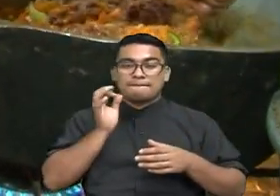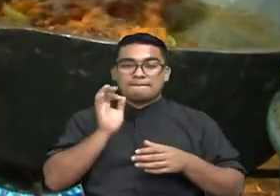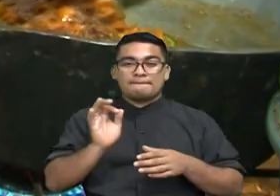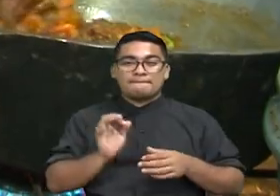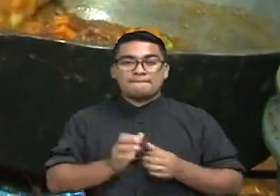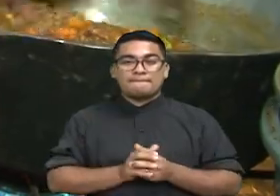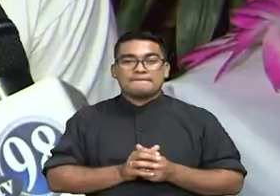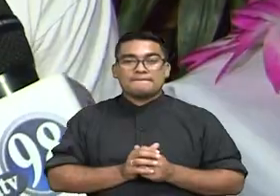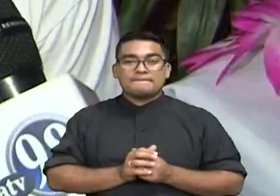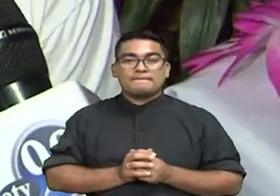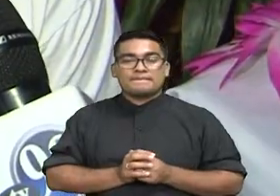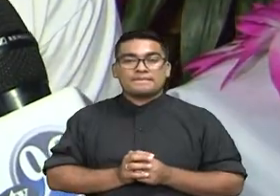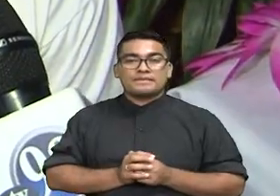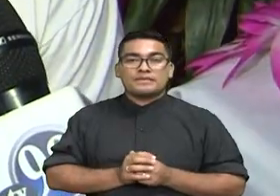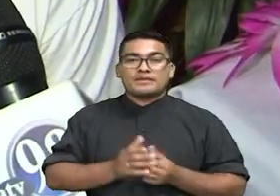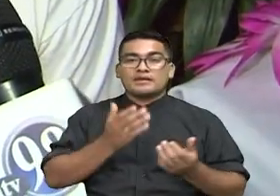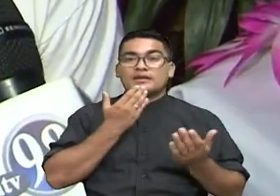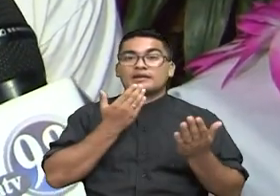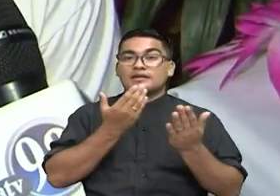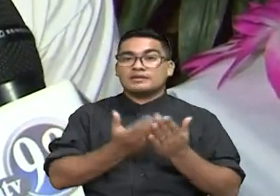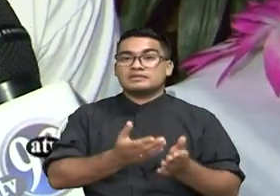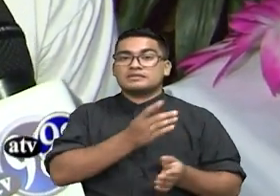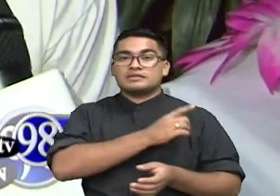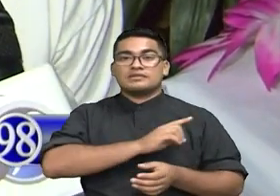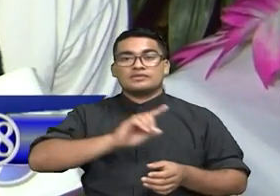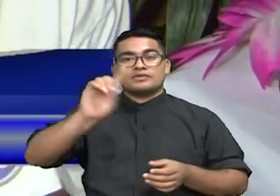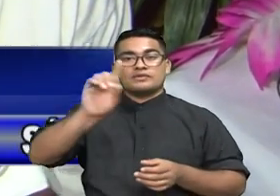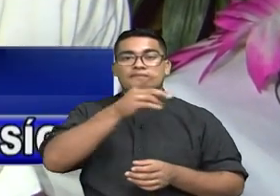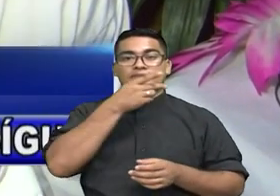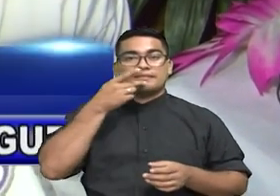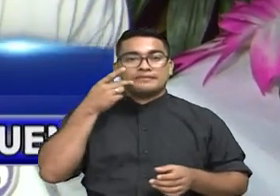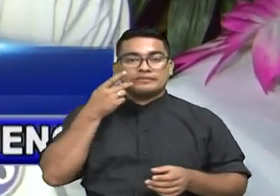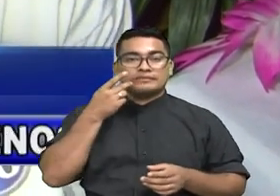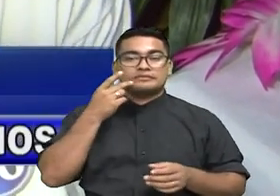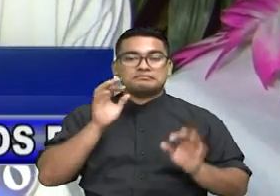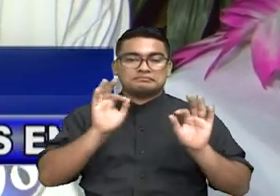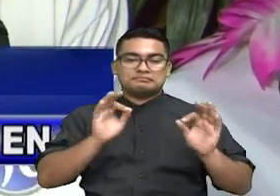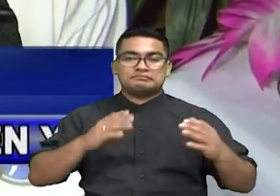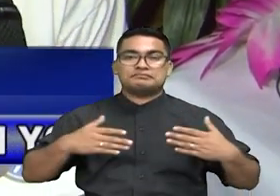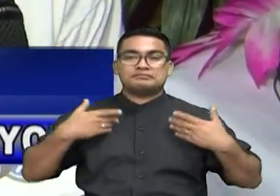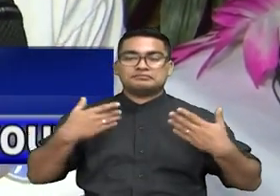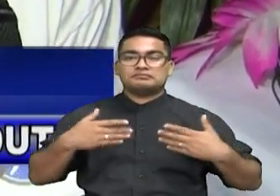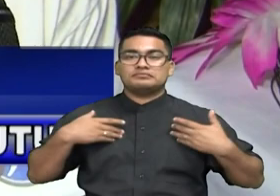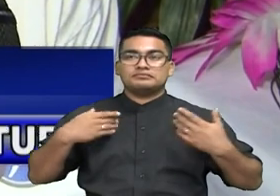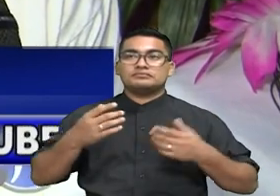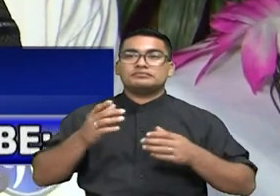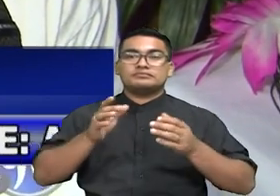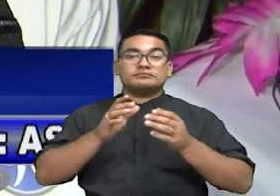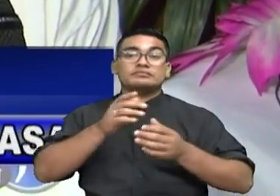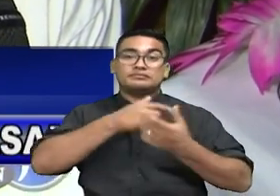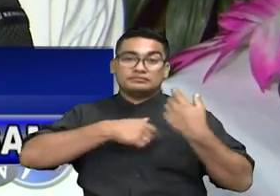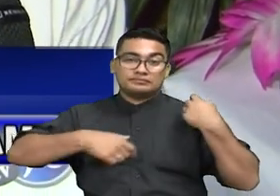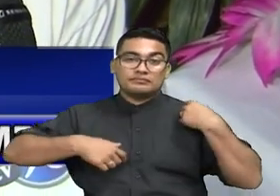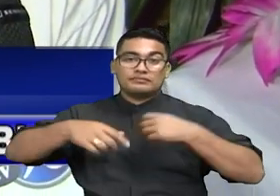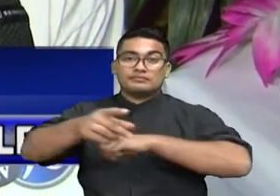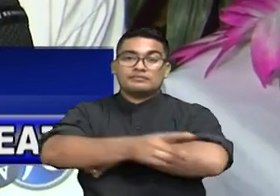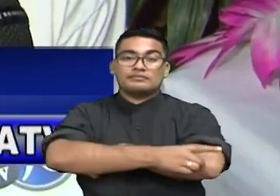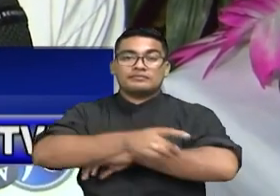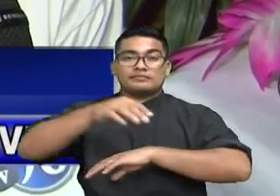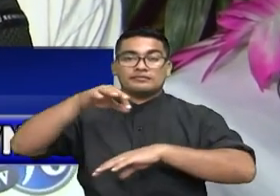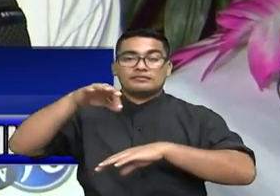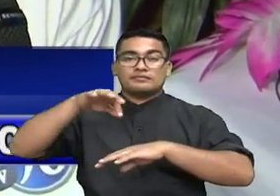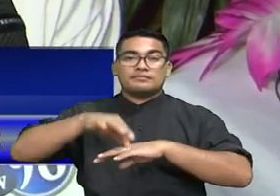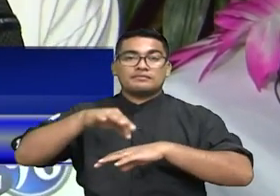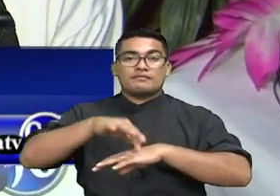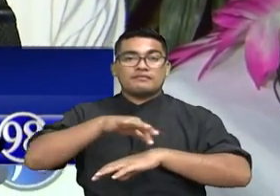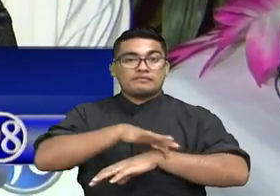almuerzo. Le damos gracias al Padre y podamos todos que estemos alegres aquí, a nuestro señor presidente y a la comandante,